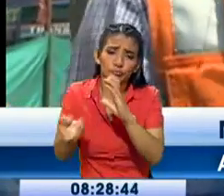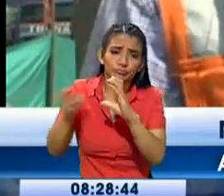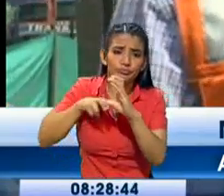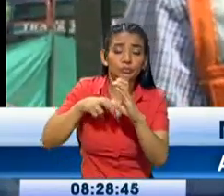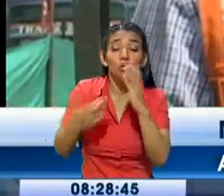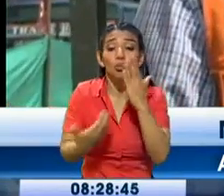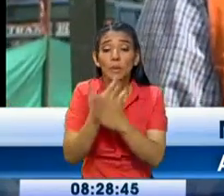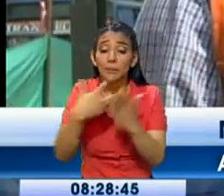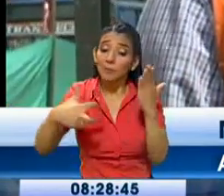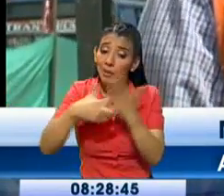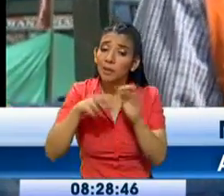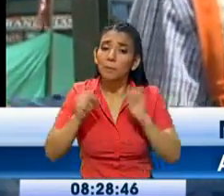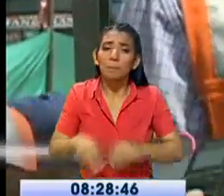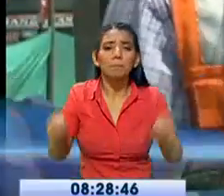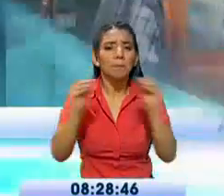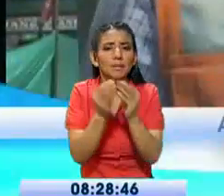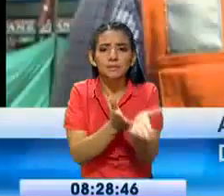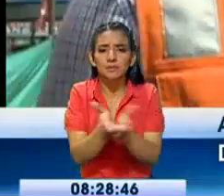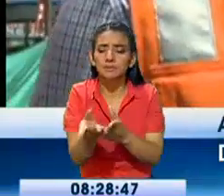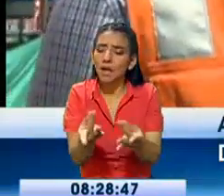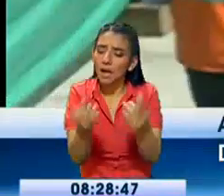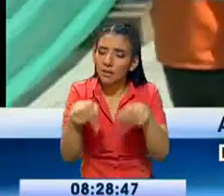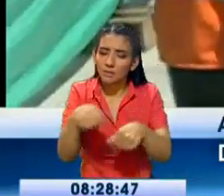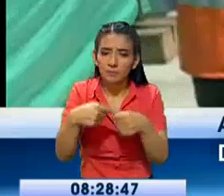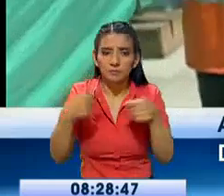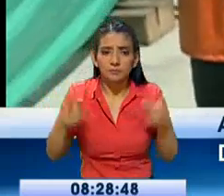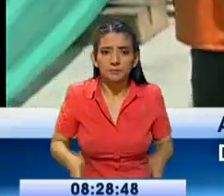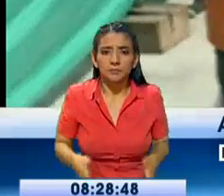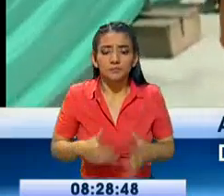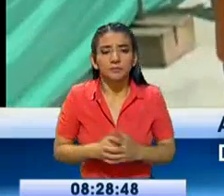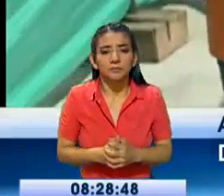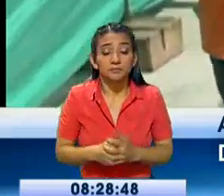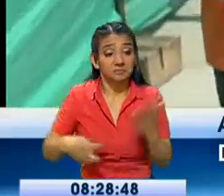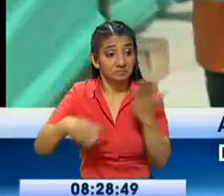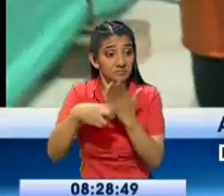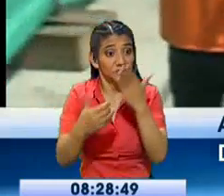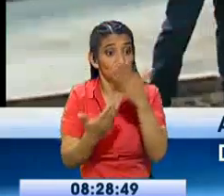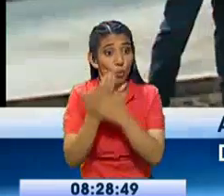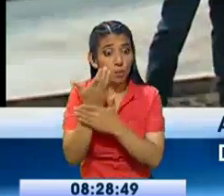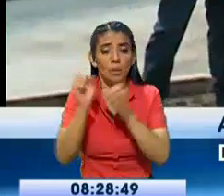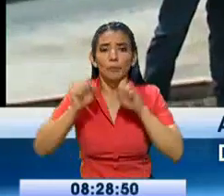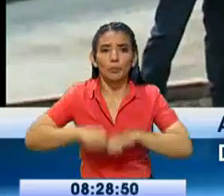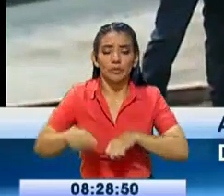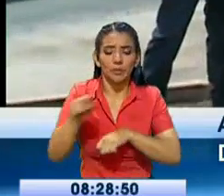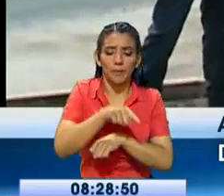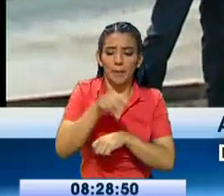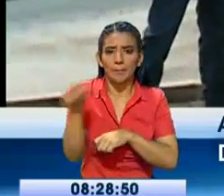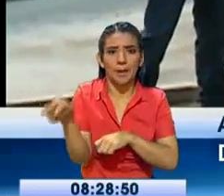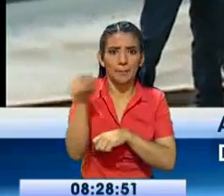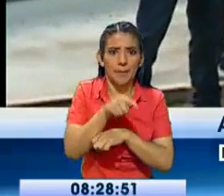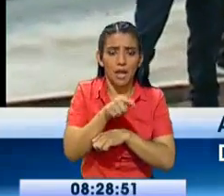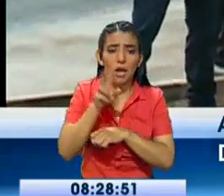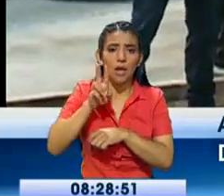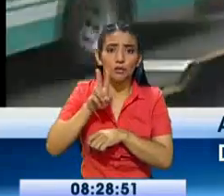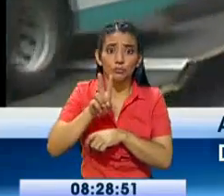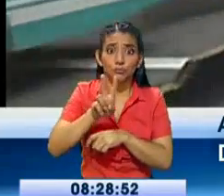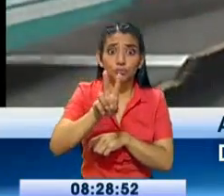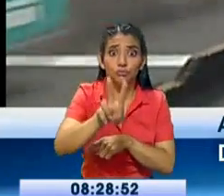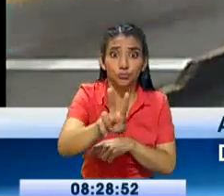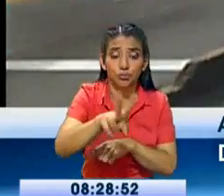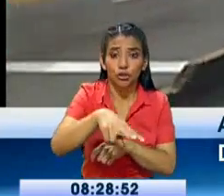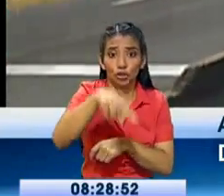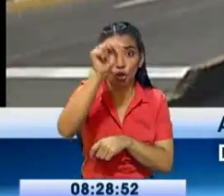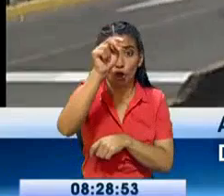paradas para darle un servicio de calidad a los quiteños. La moderna terminal será mixta. Esto significa que servirá para parada de